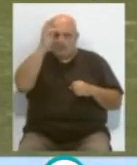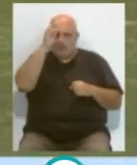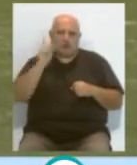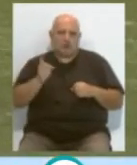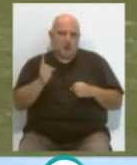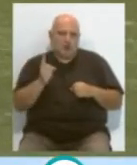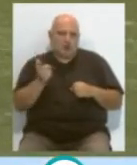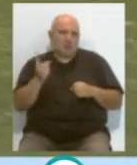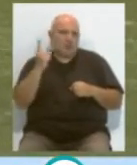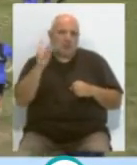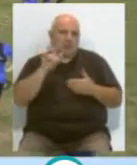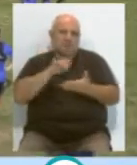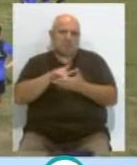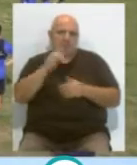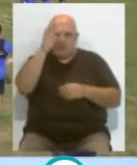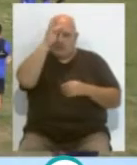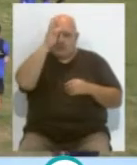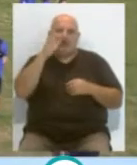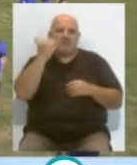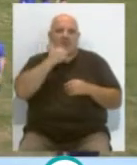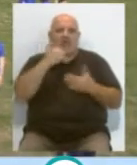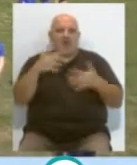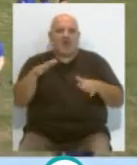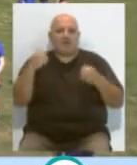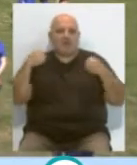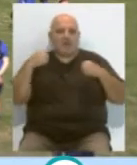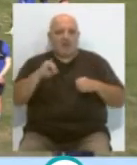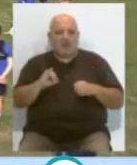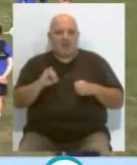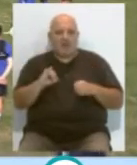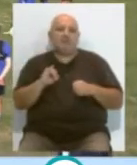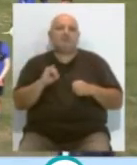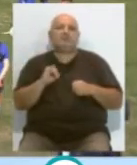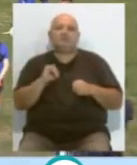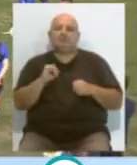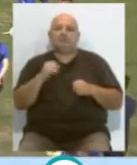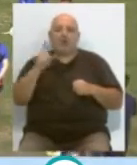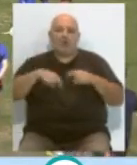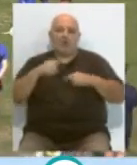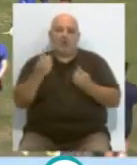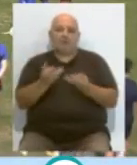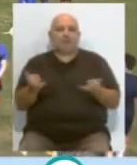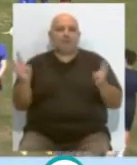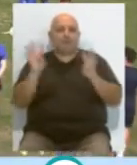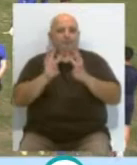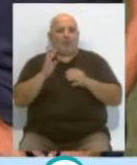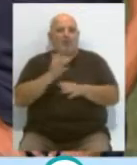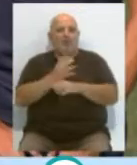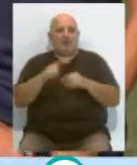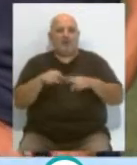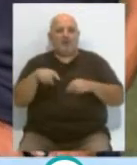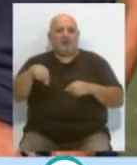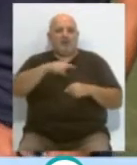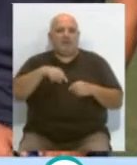domingo, y el único que hizo las pruebas, como vimos antes, era Arroyán, y ya el resto de los jugadores estamos viendo que el sábado tuvo